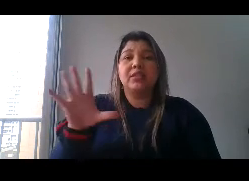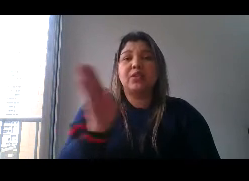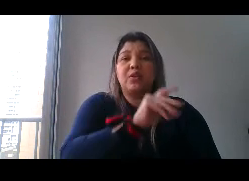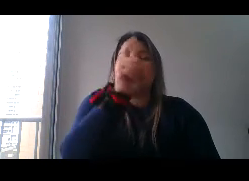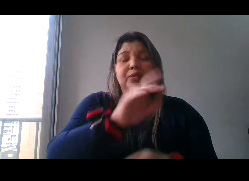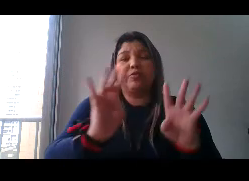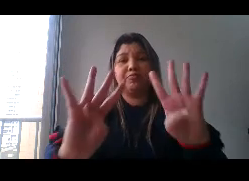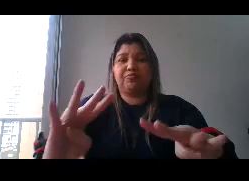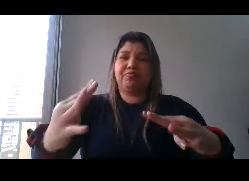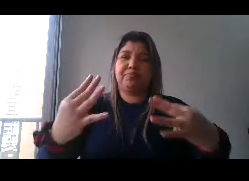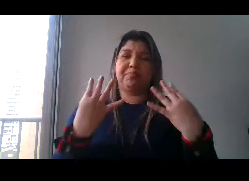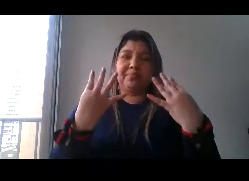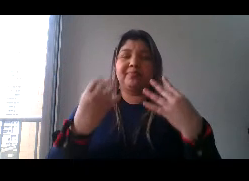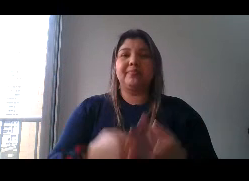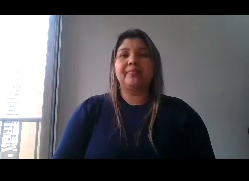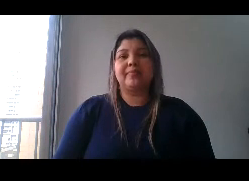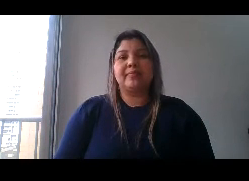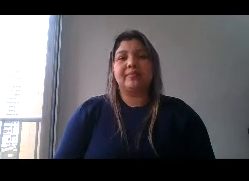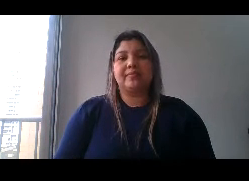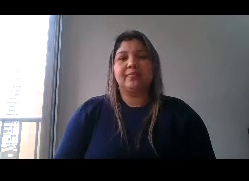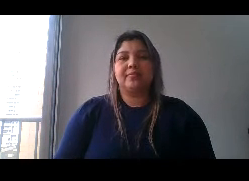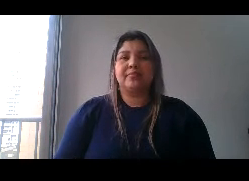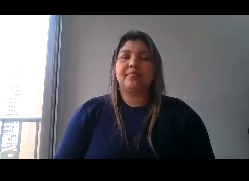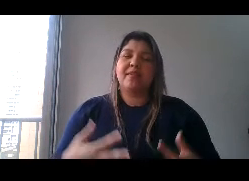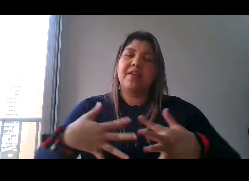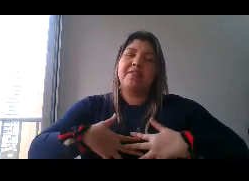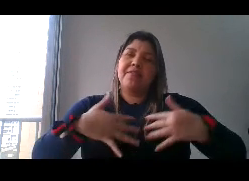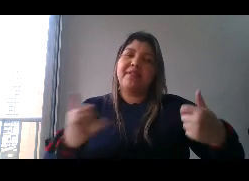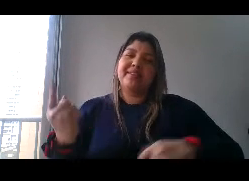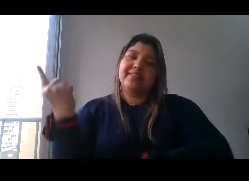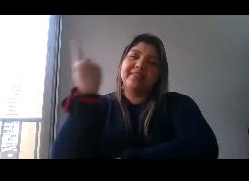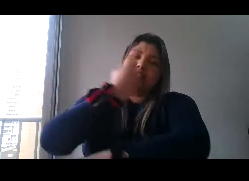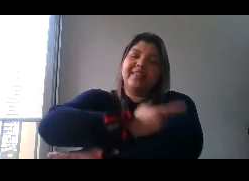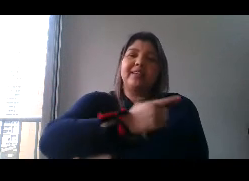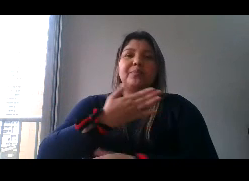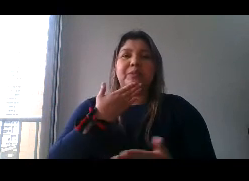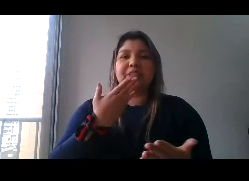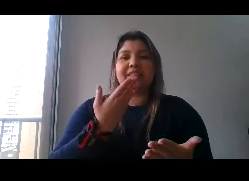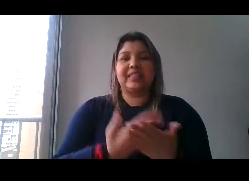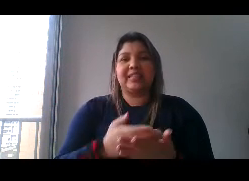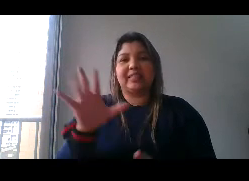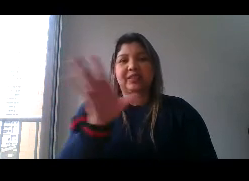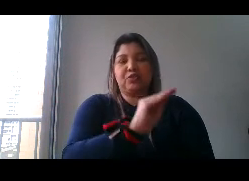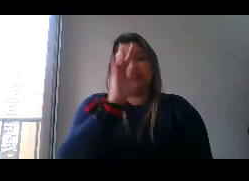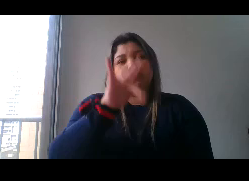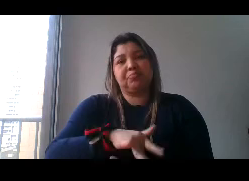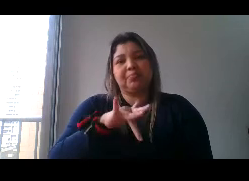de este evento educativo. Les deseamos un feliz día y muchas gracias por la asistencia.